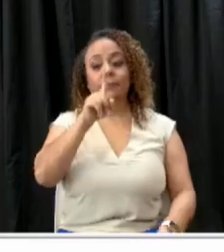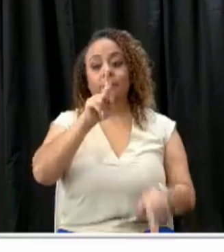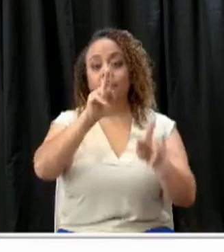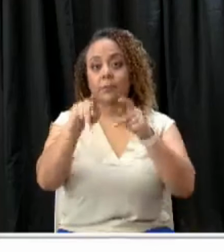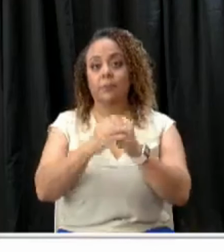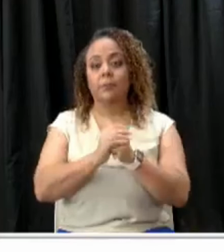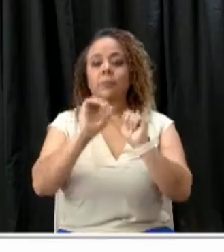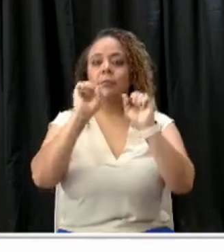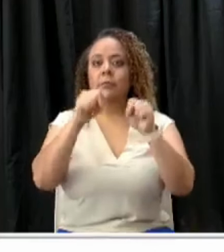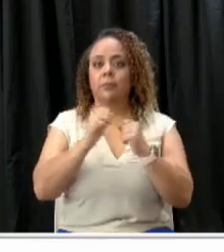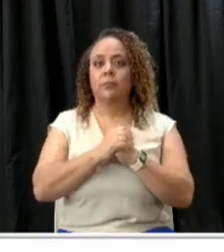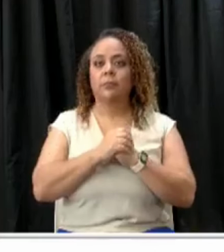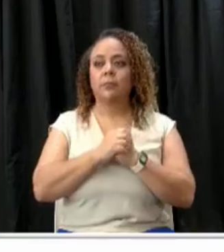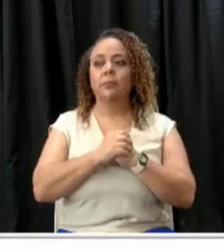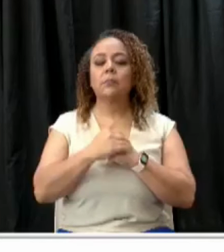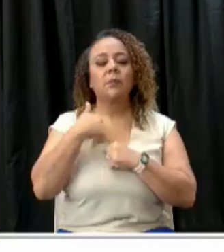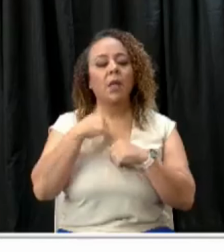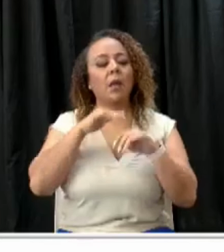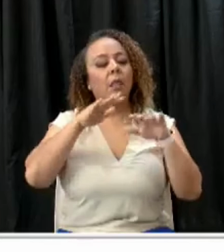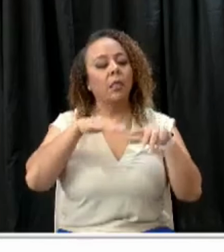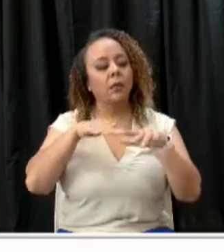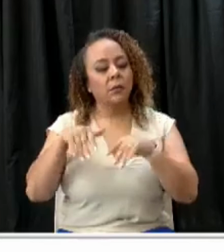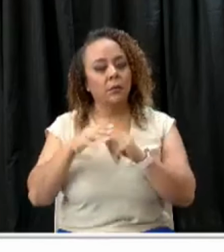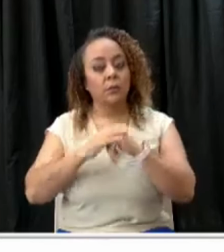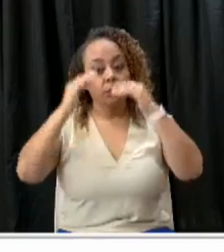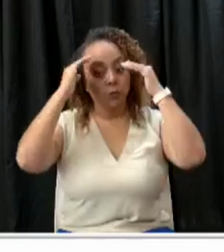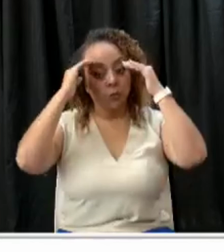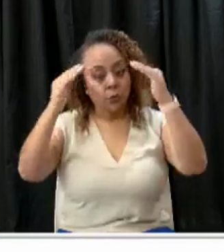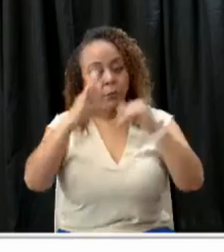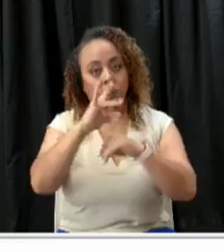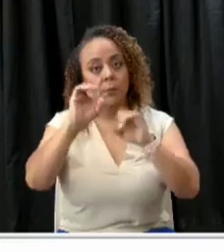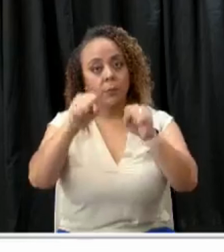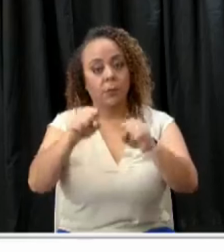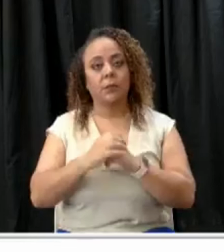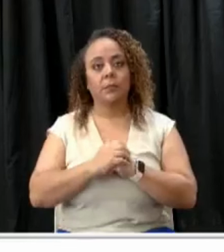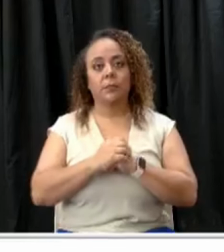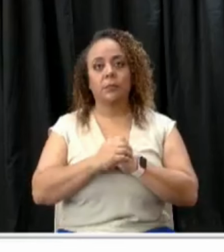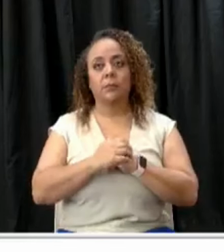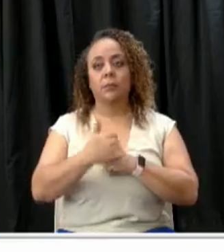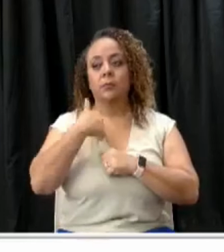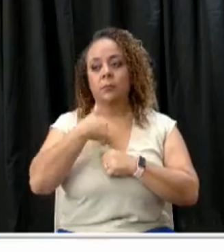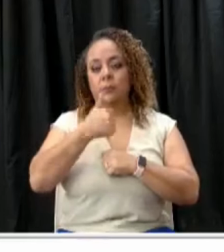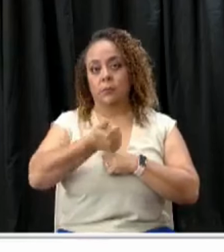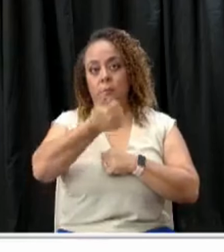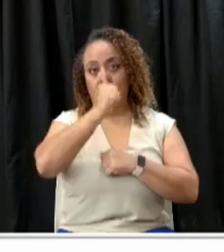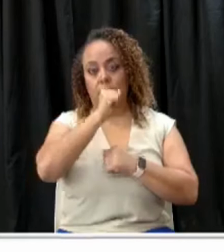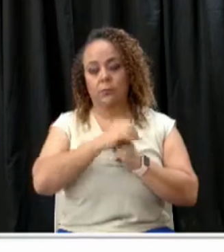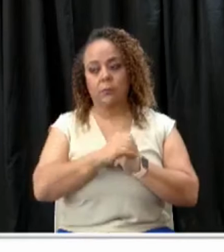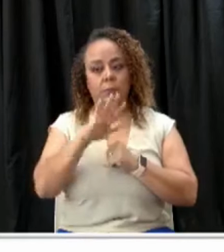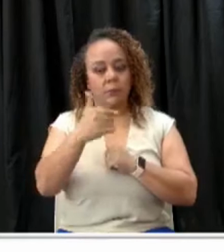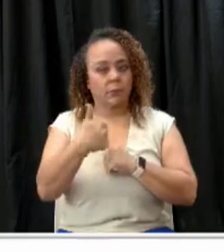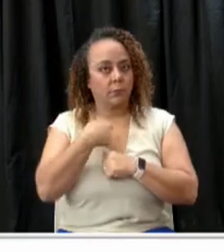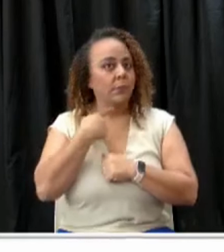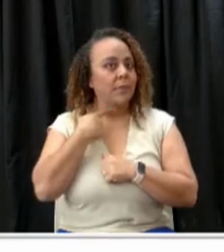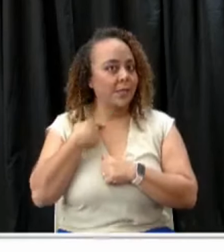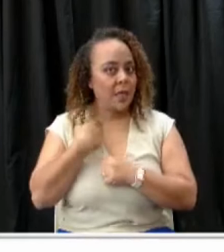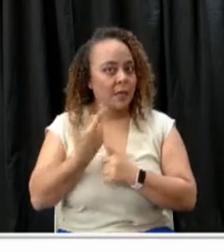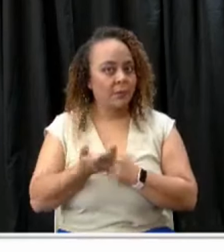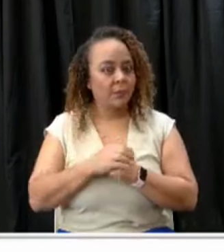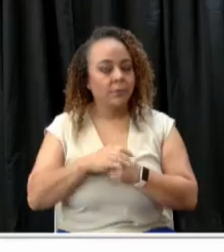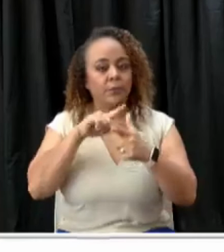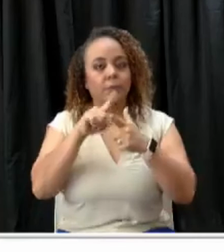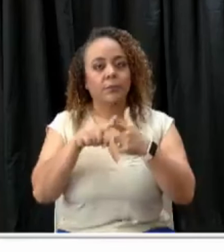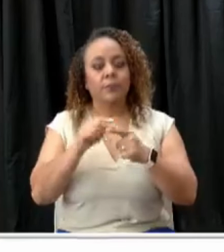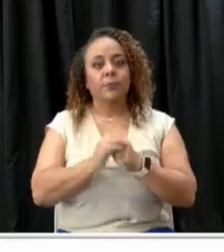persona pueda de tomar su descanso a la sombra y que pueda ingerir agua cuando tenga sed.